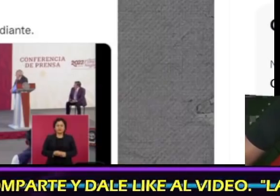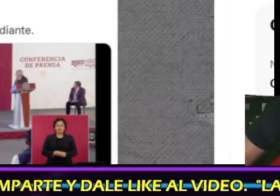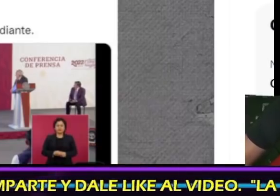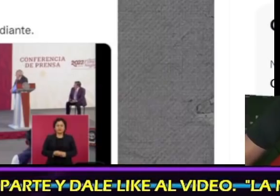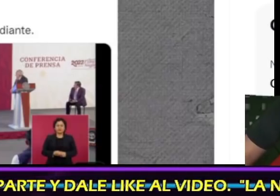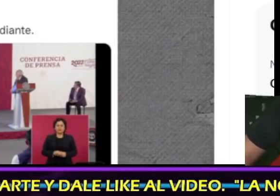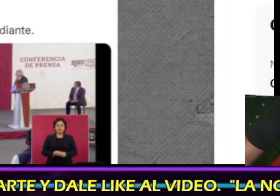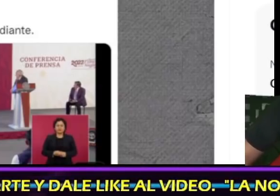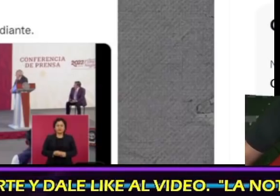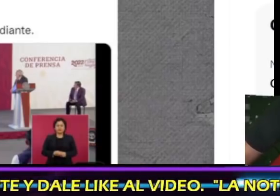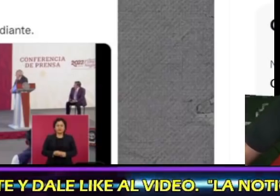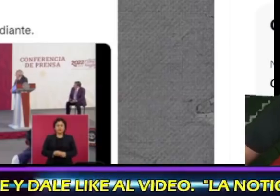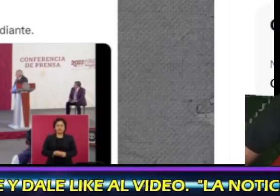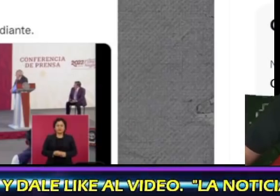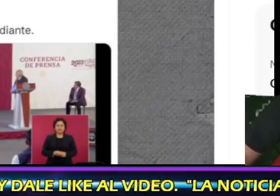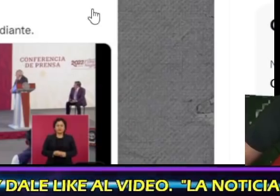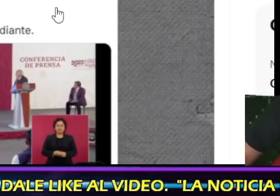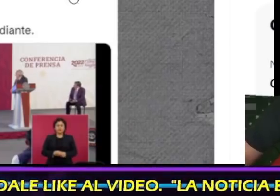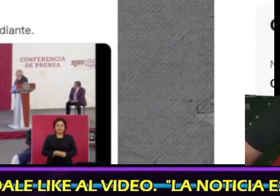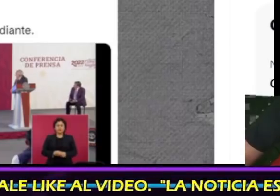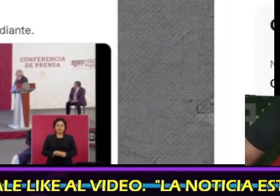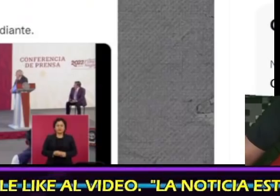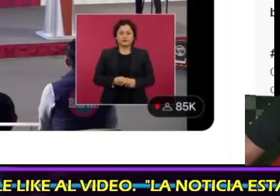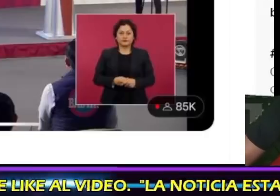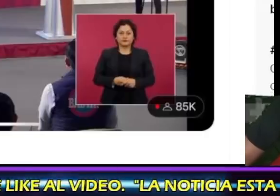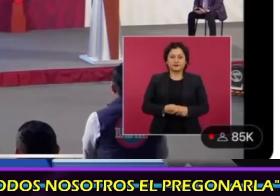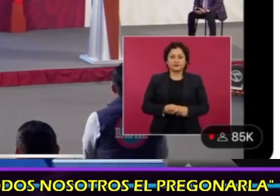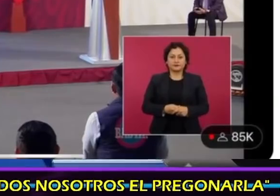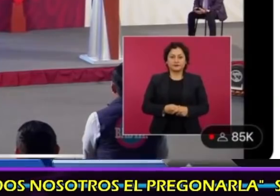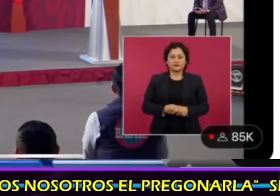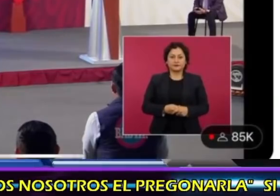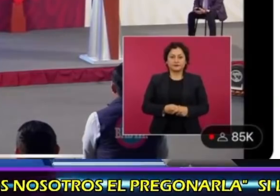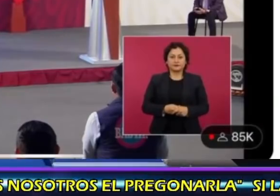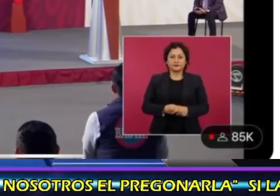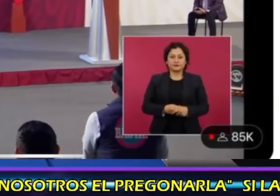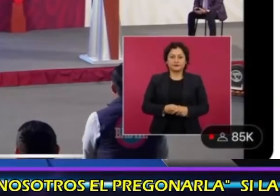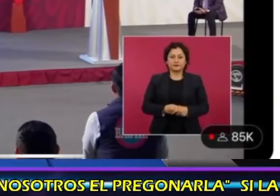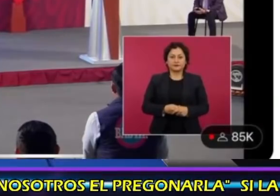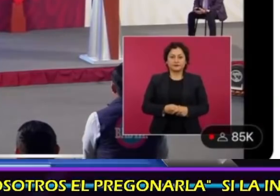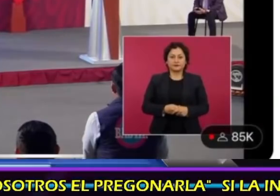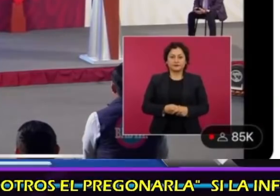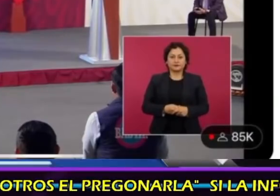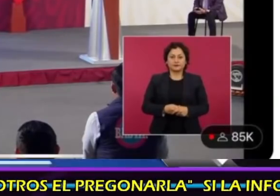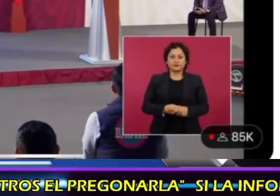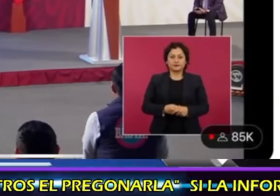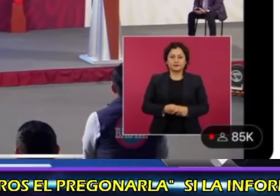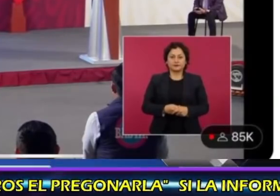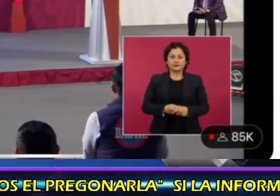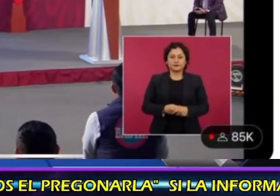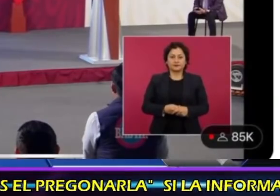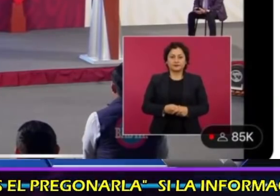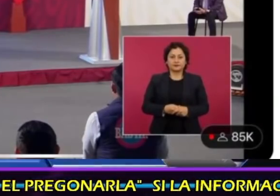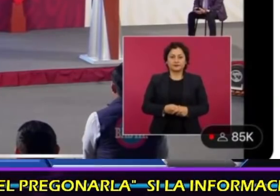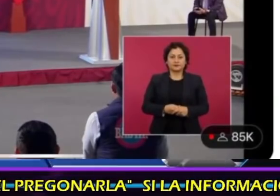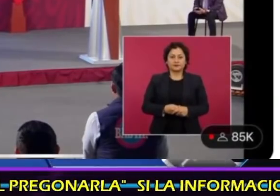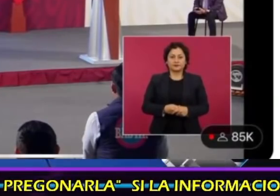ser mencionado en la conferencia mañanera. Vean lo que salió a decir. Sí, fusilan 17 personas a plena luz del día. ¿Y de qué